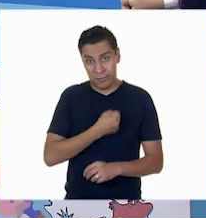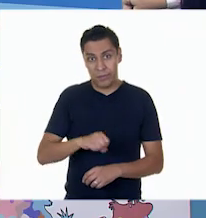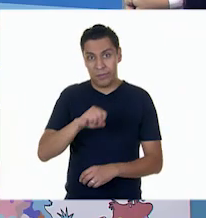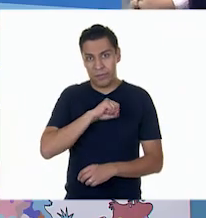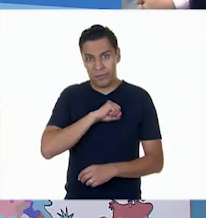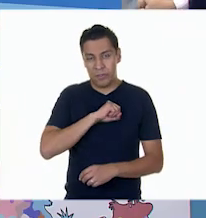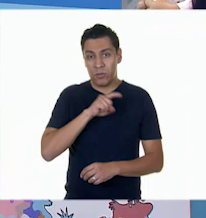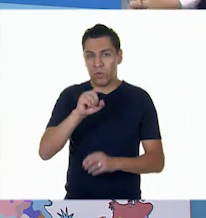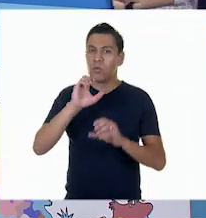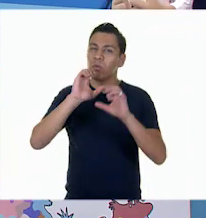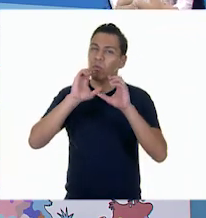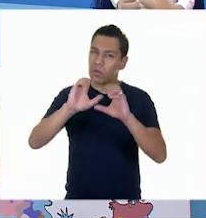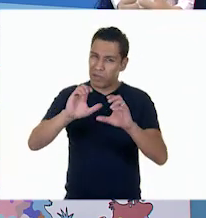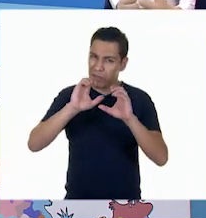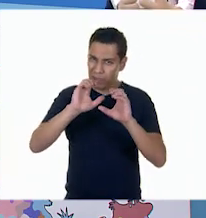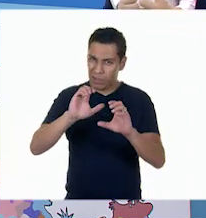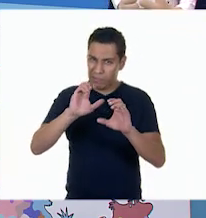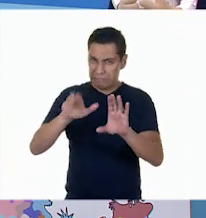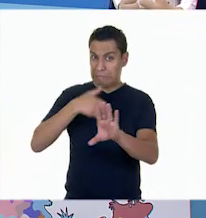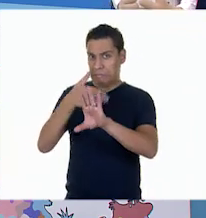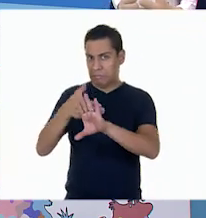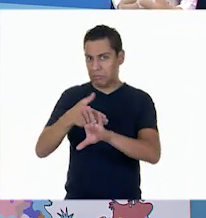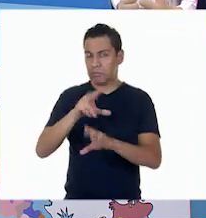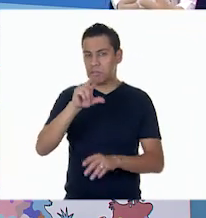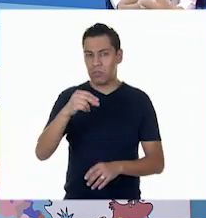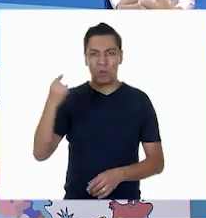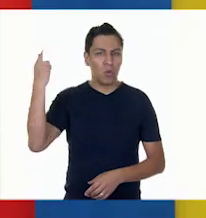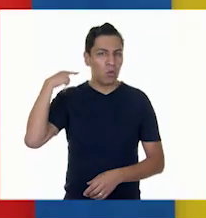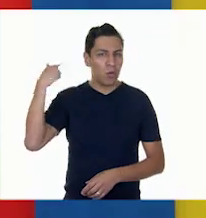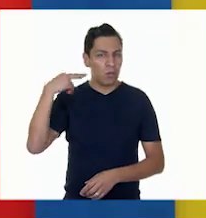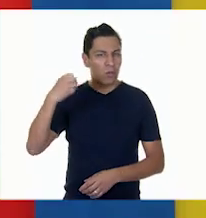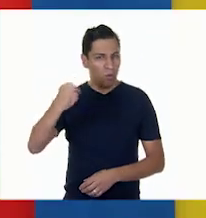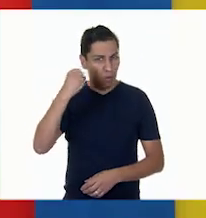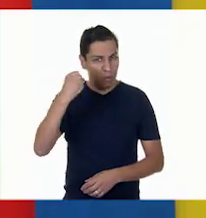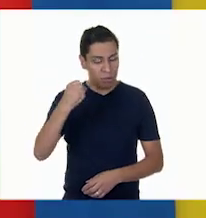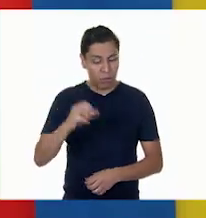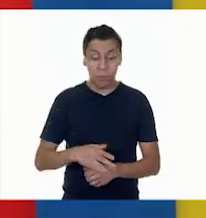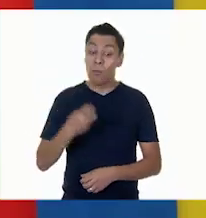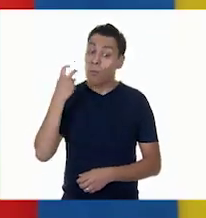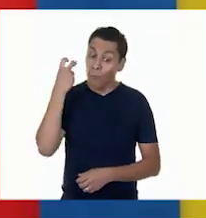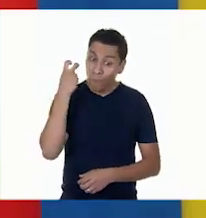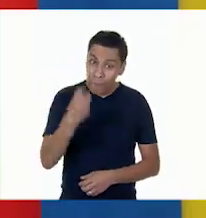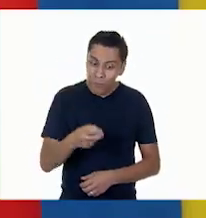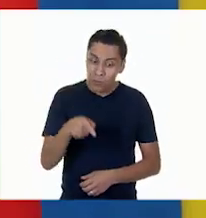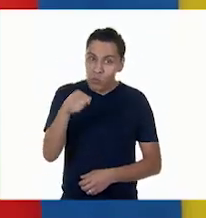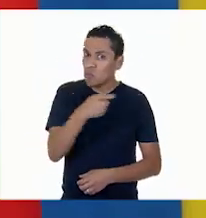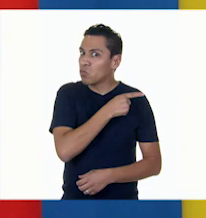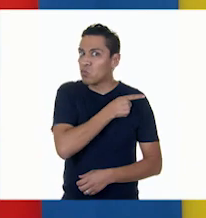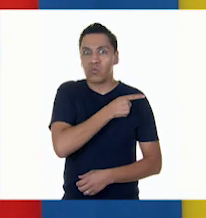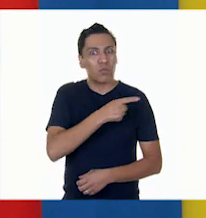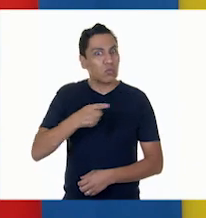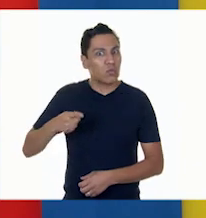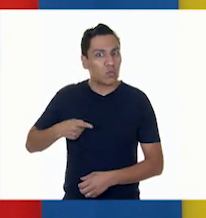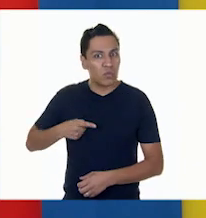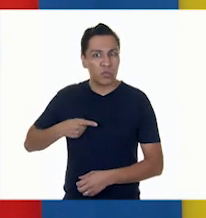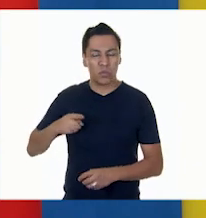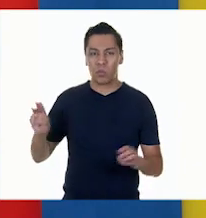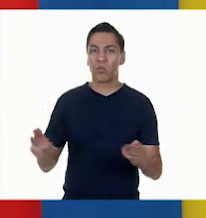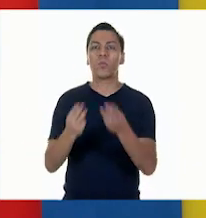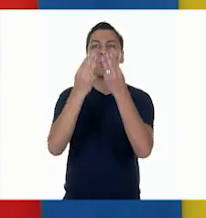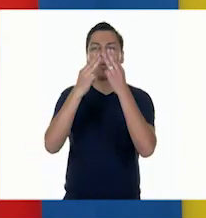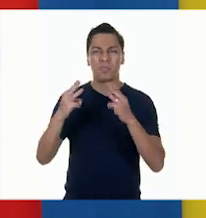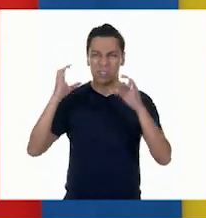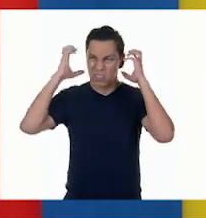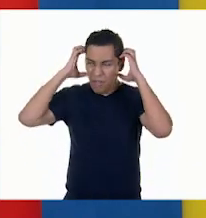puede dañar muy fácilmente. Uh-huh, exactamente. Por eso, Ale, no debes traer la música tan alta en